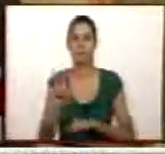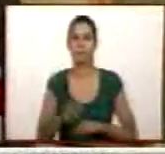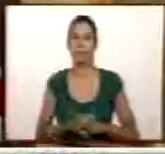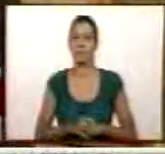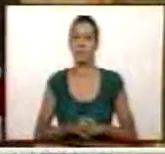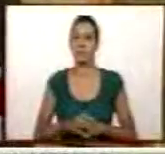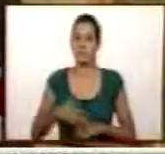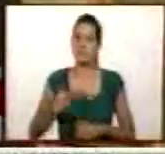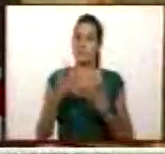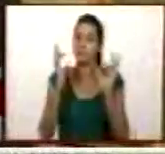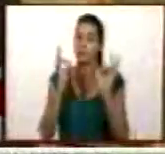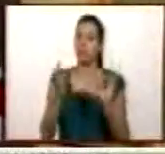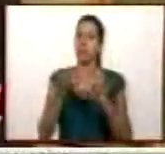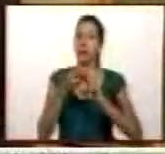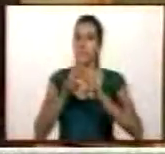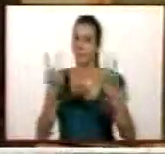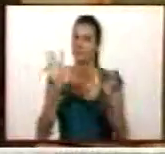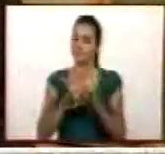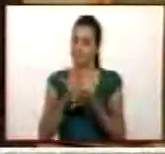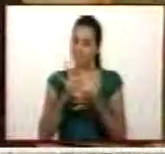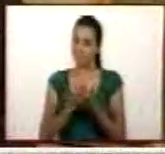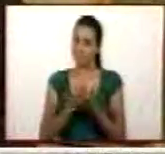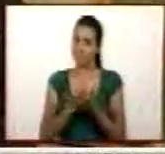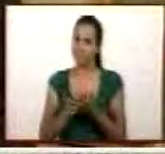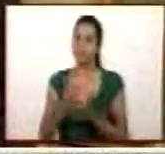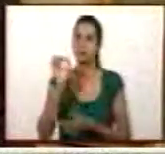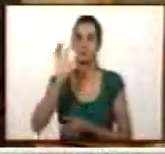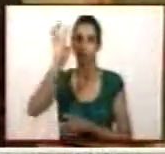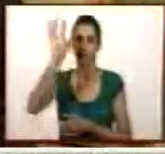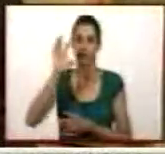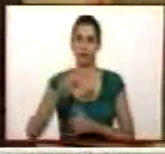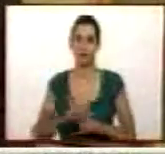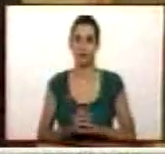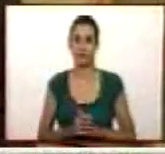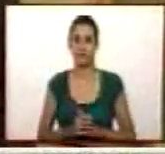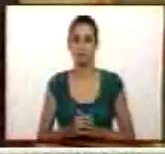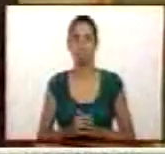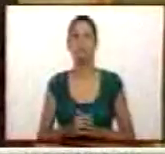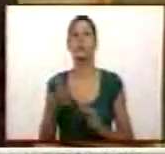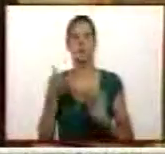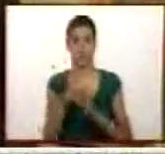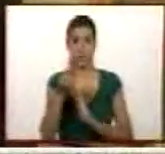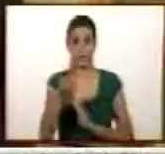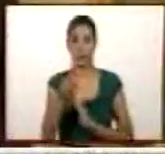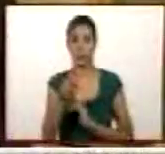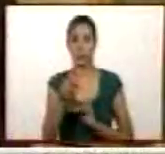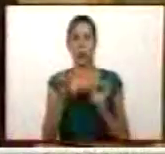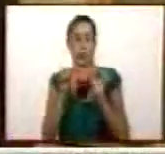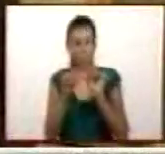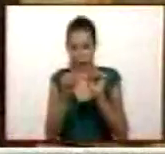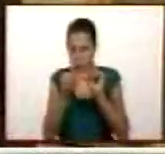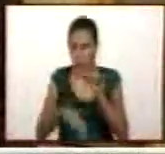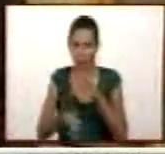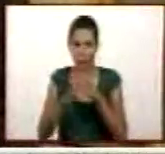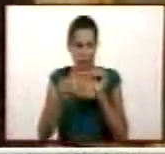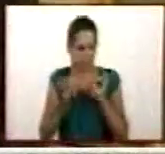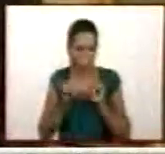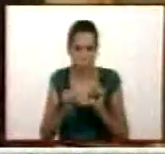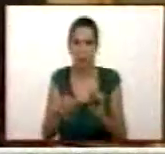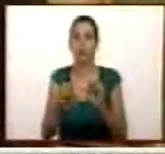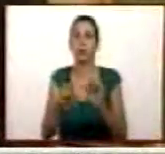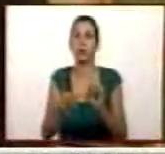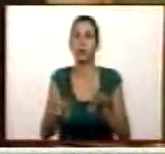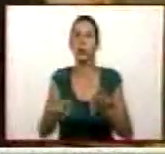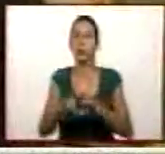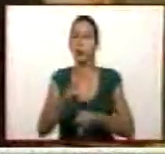para poder garantizar la paz y la estabilidad del país. En ese sentido, continuamos siguiendo las instrucciones